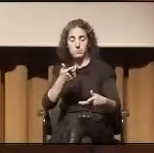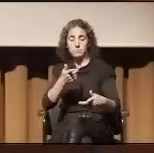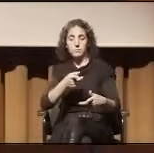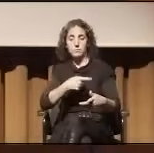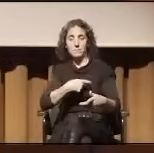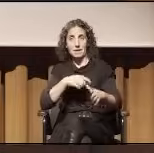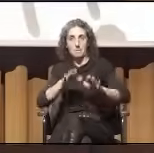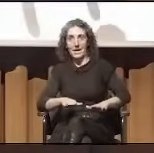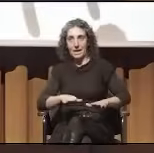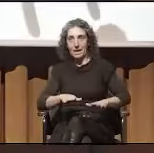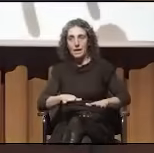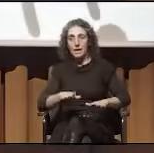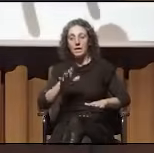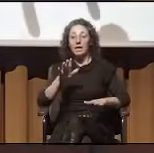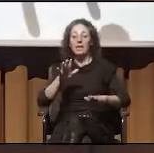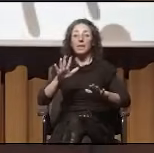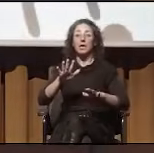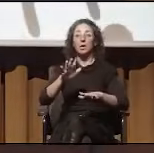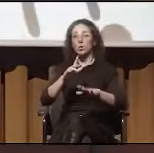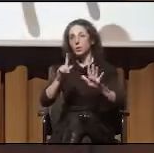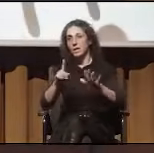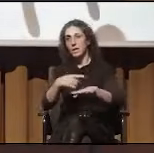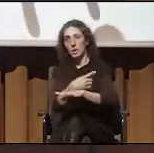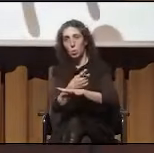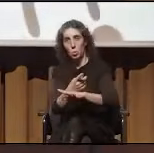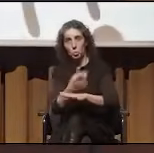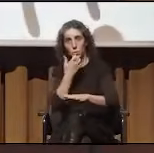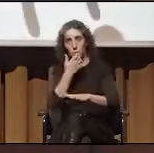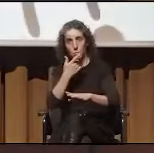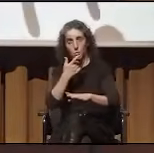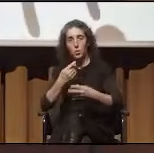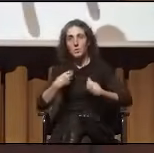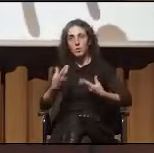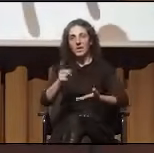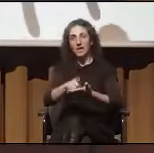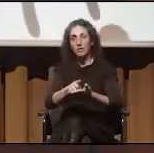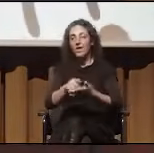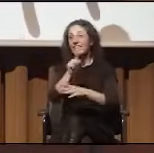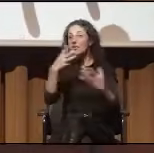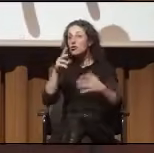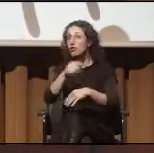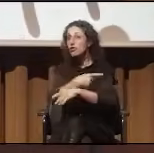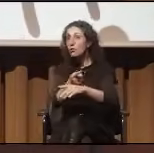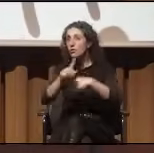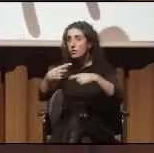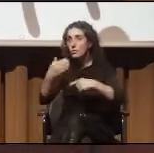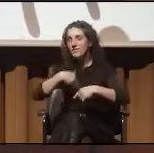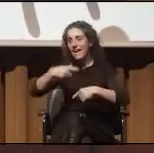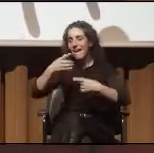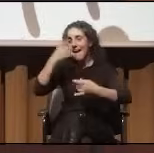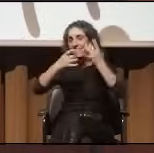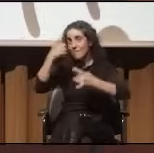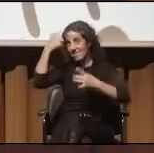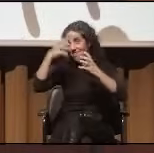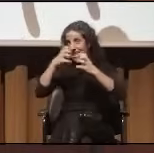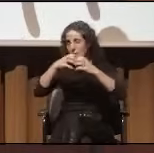5 o 6 minutos. Los médicos sabemos que a los 18 segundos de parar el corazón se para la actividad del cerebro. Entonces,